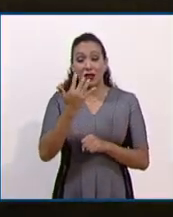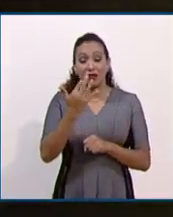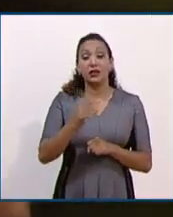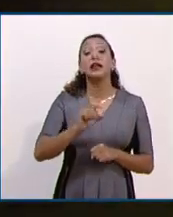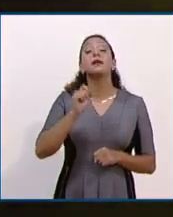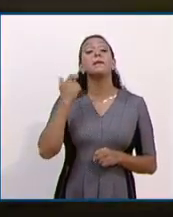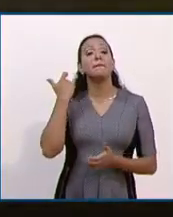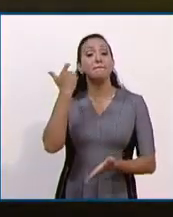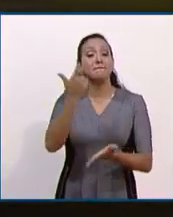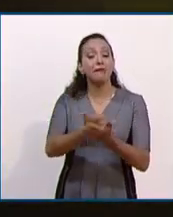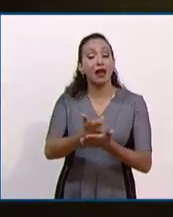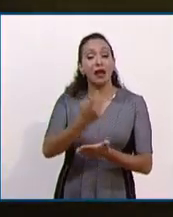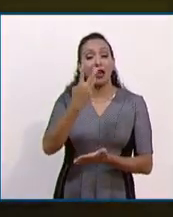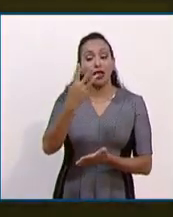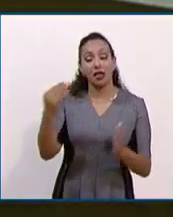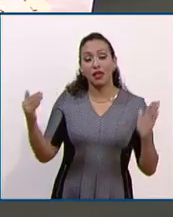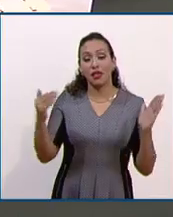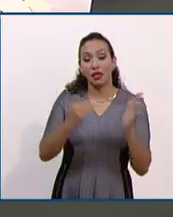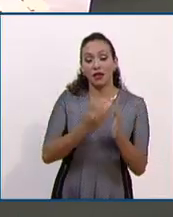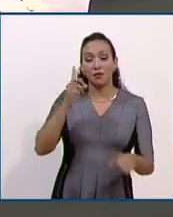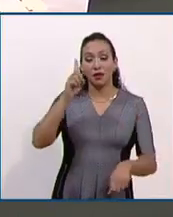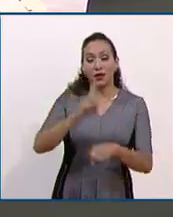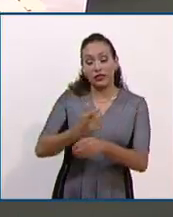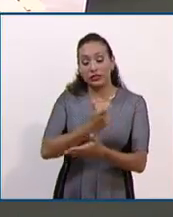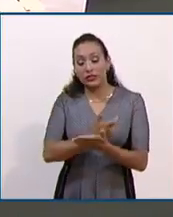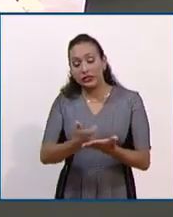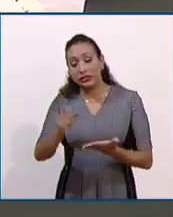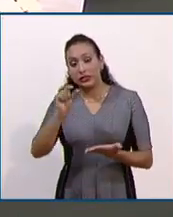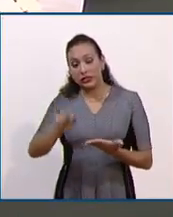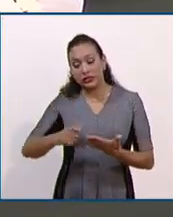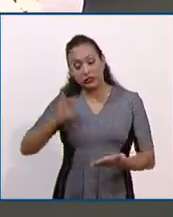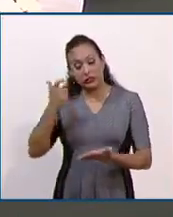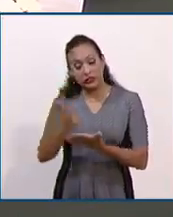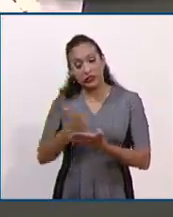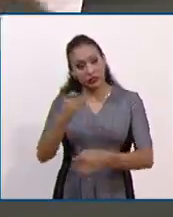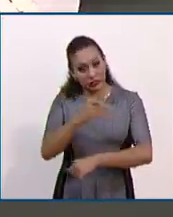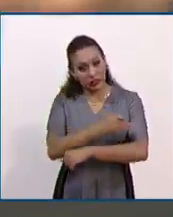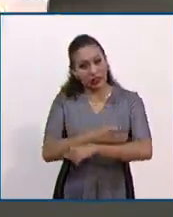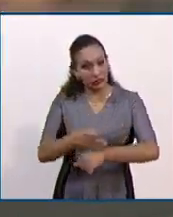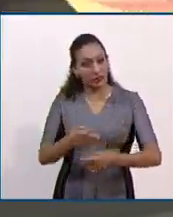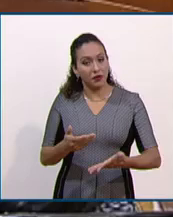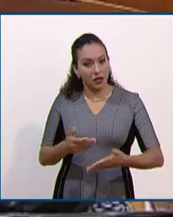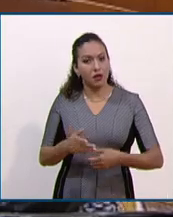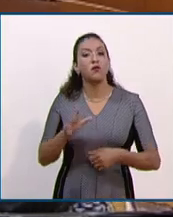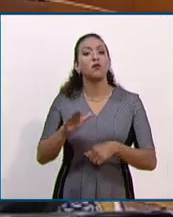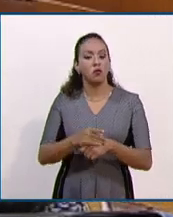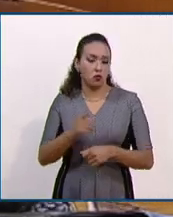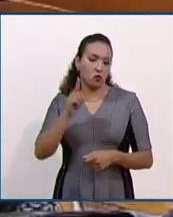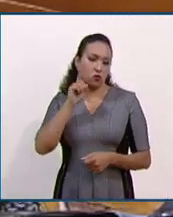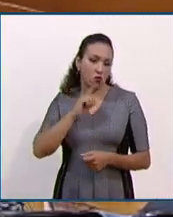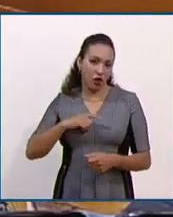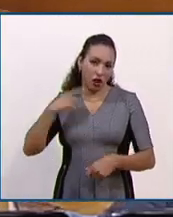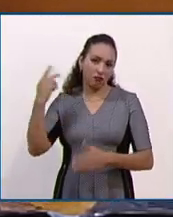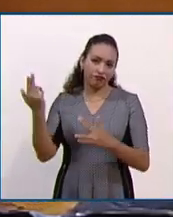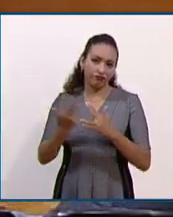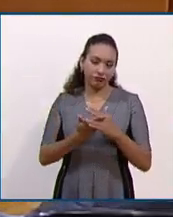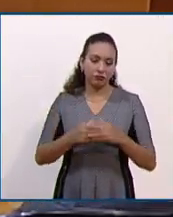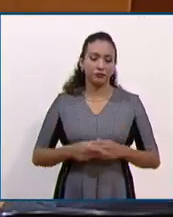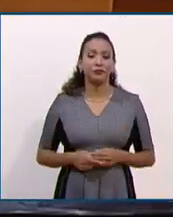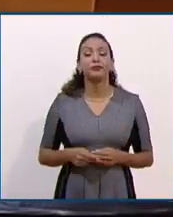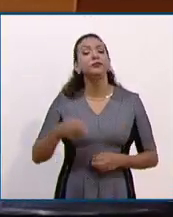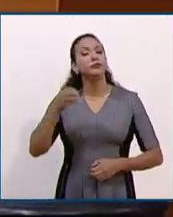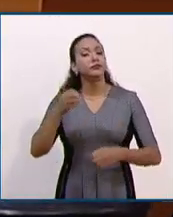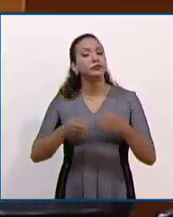cantidad equivalente a 3,000 días de salario mínimo general por concepto de indemnización por reparación del daño moral. Un tribunal